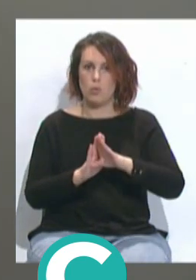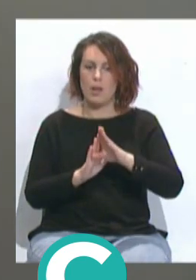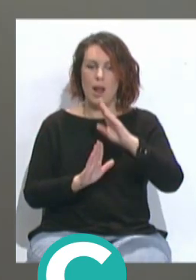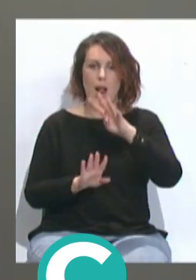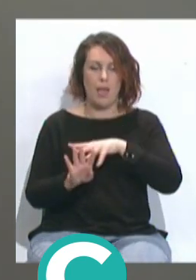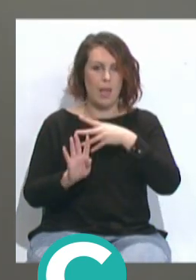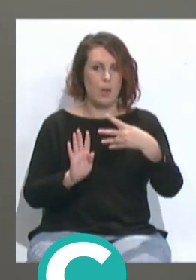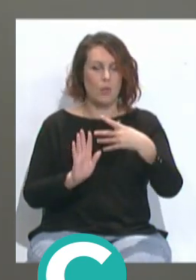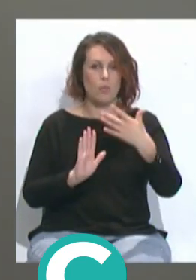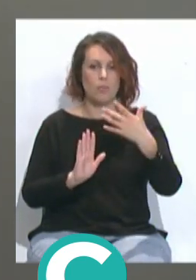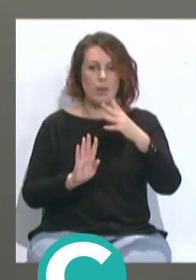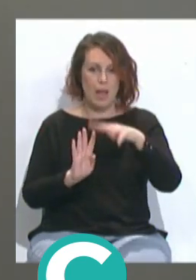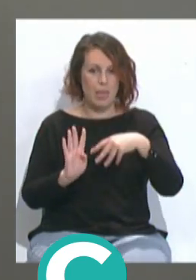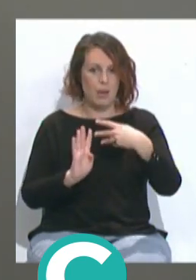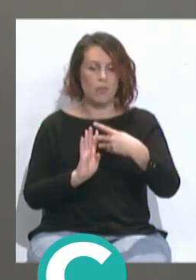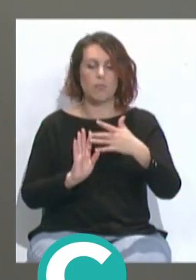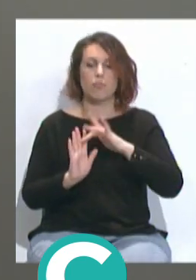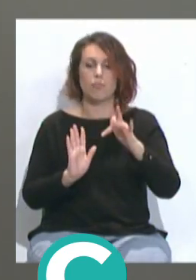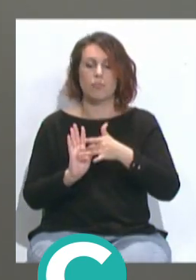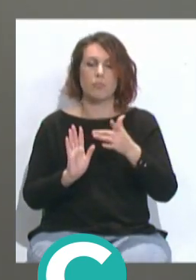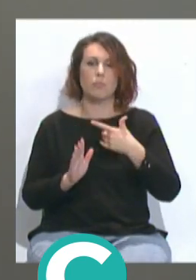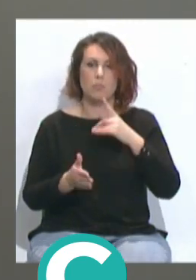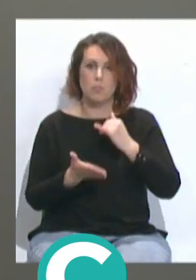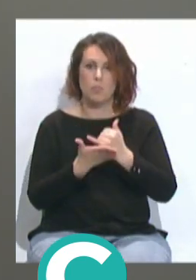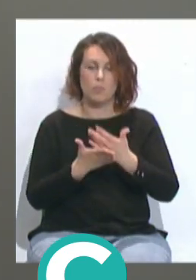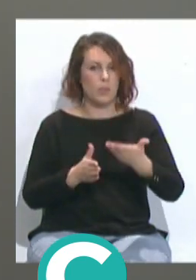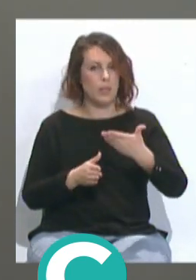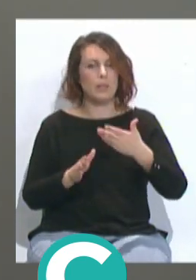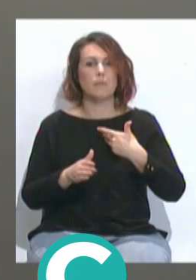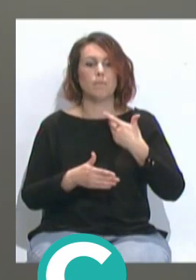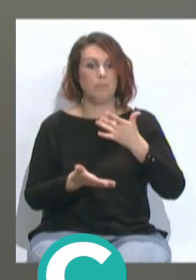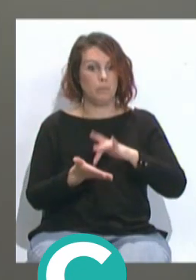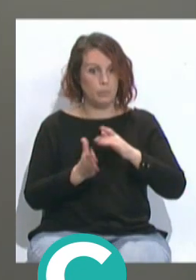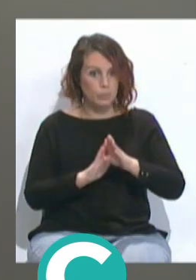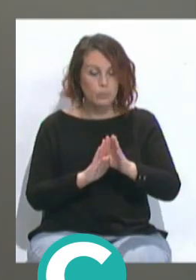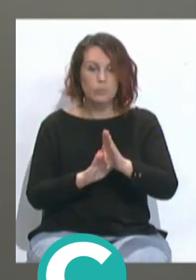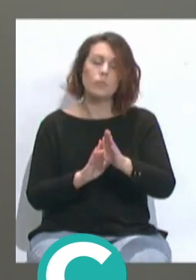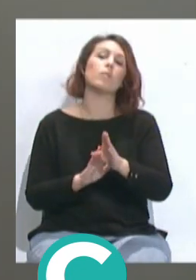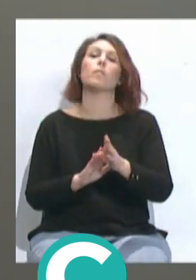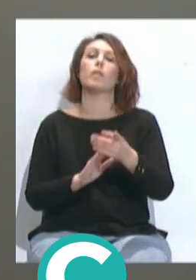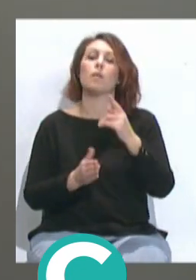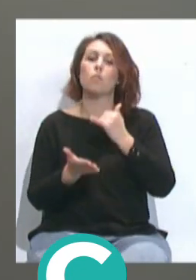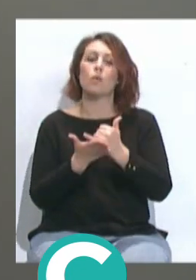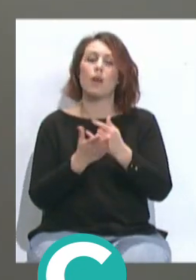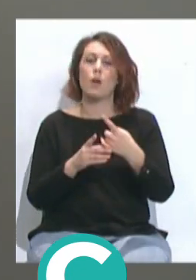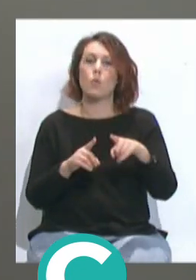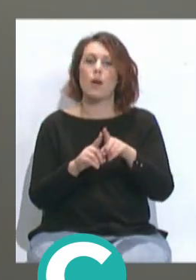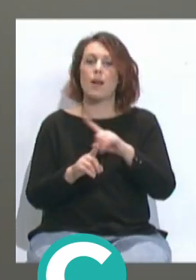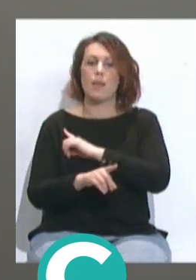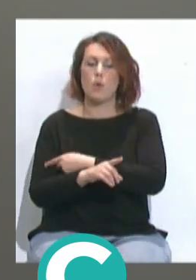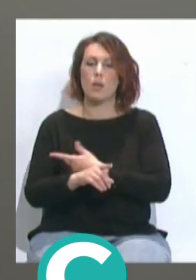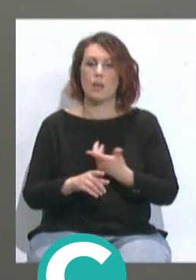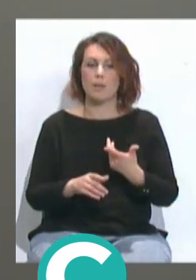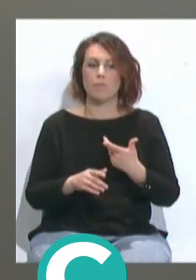calendario y que siga siendo señera la prueba que se siga desarrollando y al mismo tiempo pues pruebas como esta a través del deporte